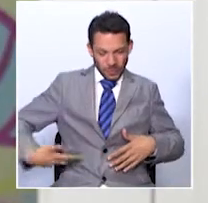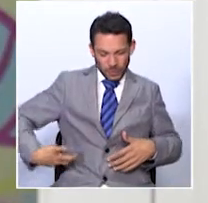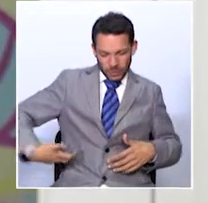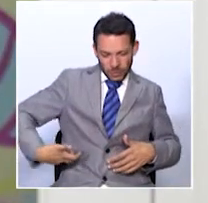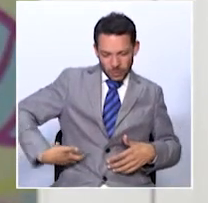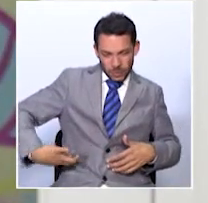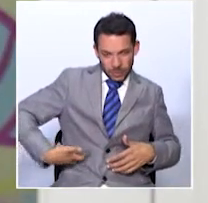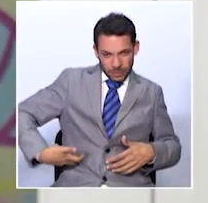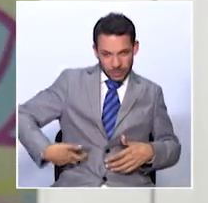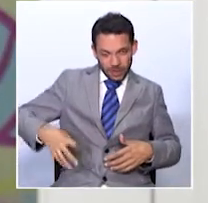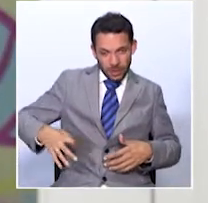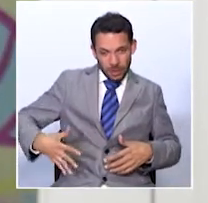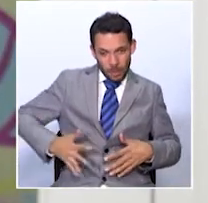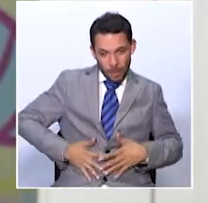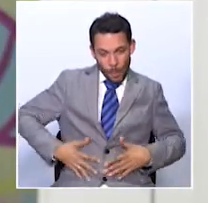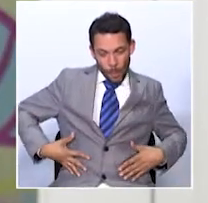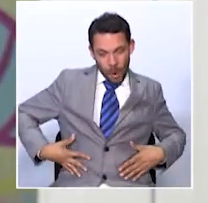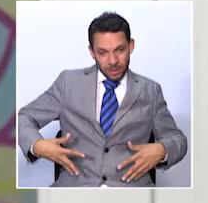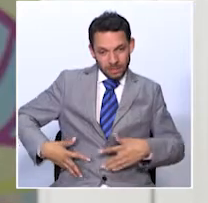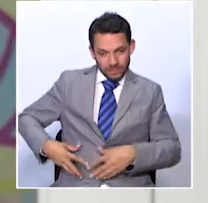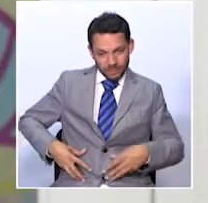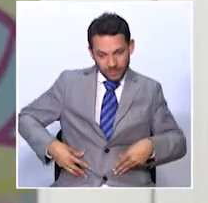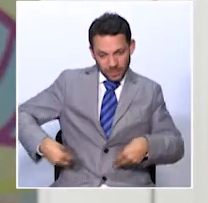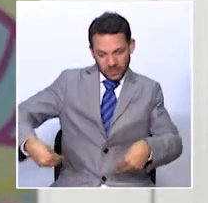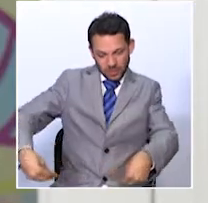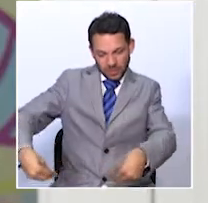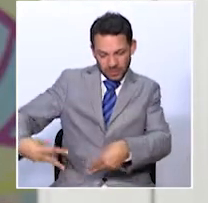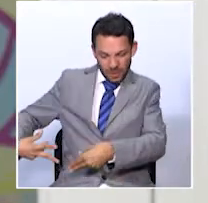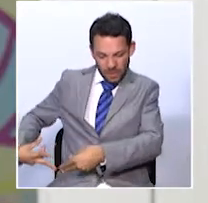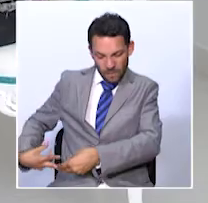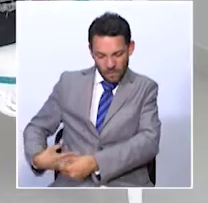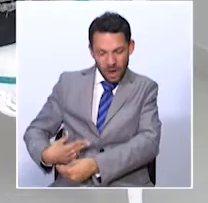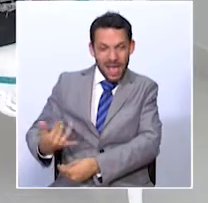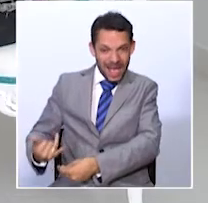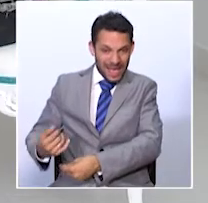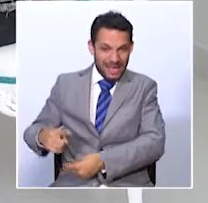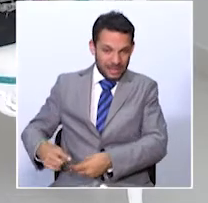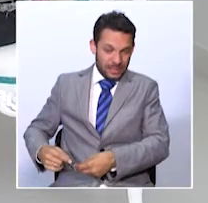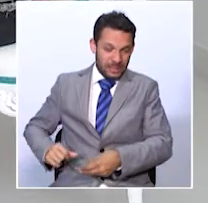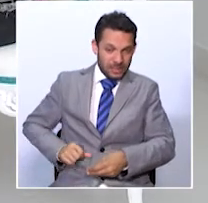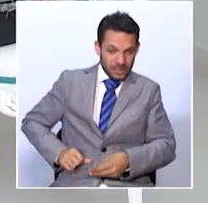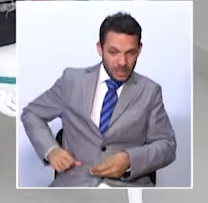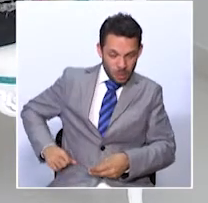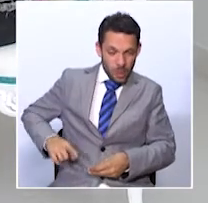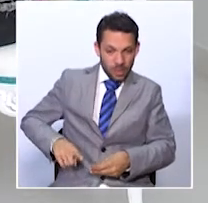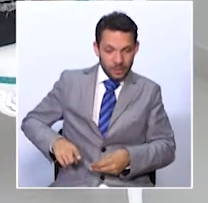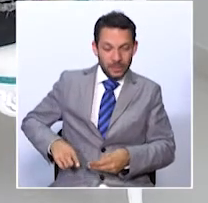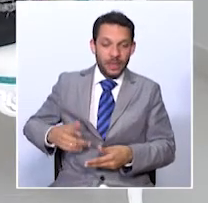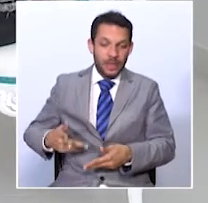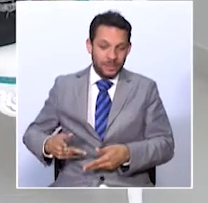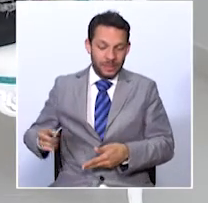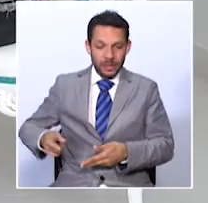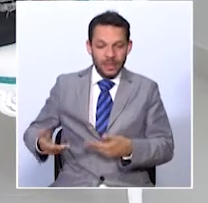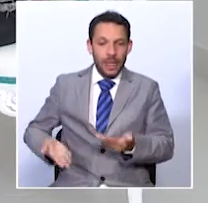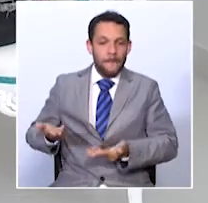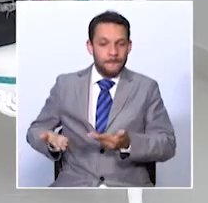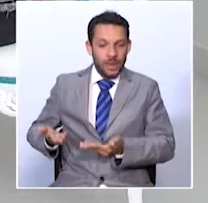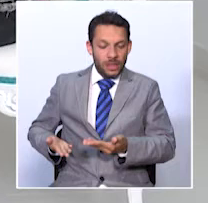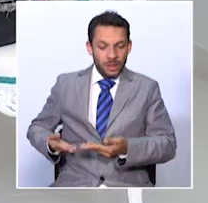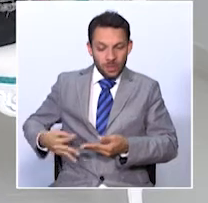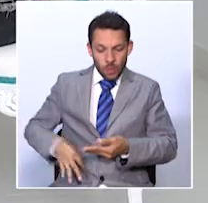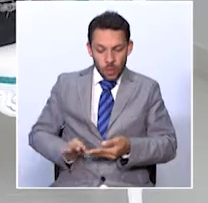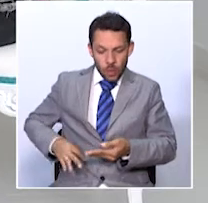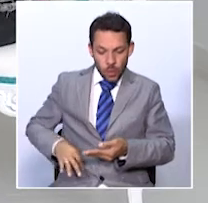quitar un pedazo de abdomen, pues ahí va a quedar una herida, ¿no? ¿De qué depende esos procesos de cicatrización, que hagan o no